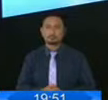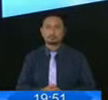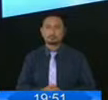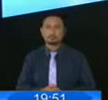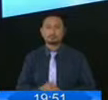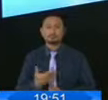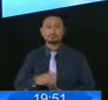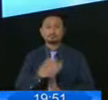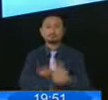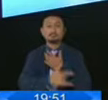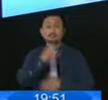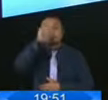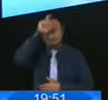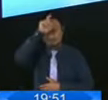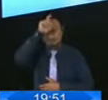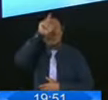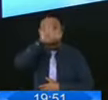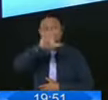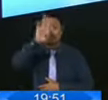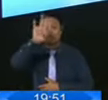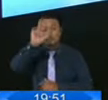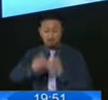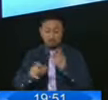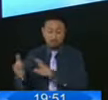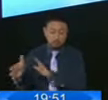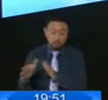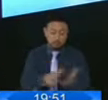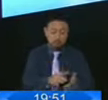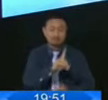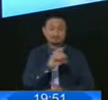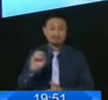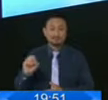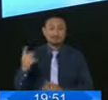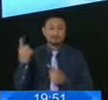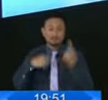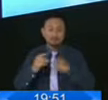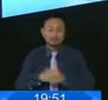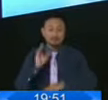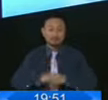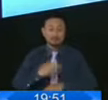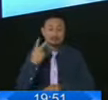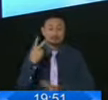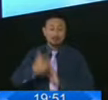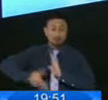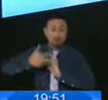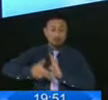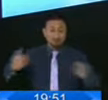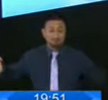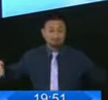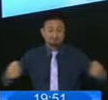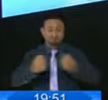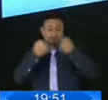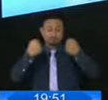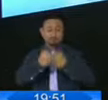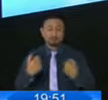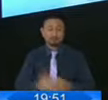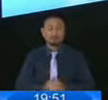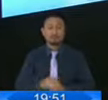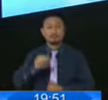en Egipto, 37 personas murieron y más de 100 resultaron heridas tras el choque de dos trenes en la ciudad de